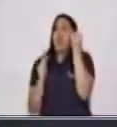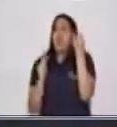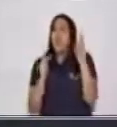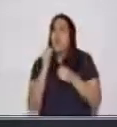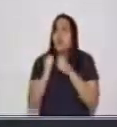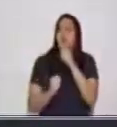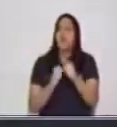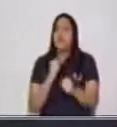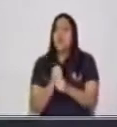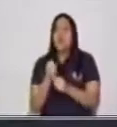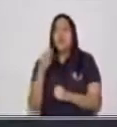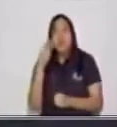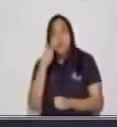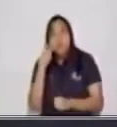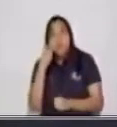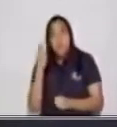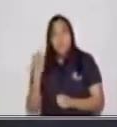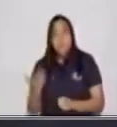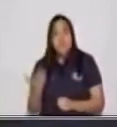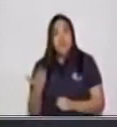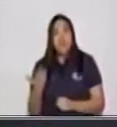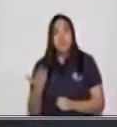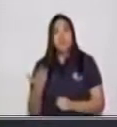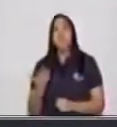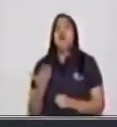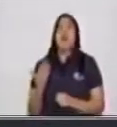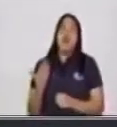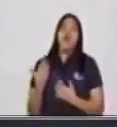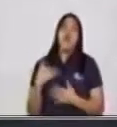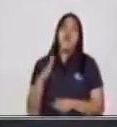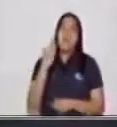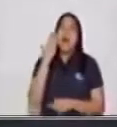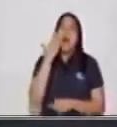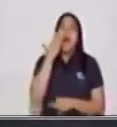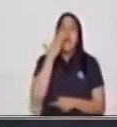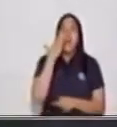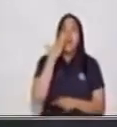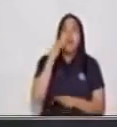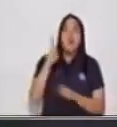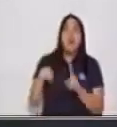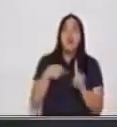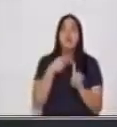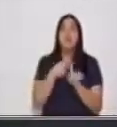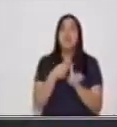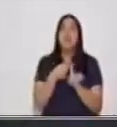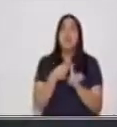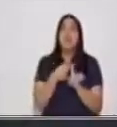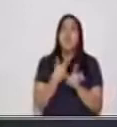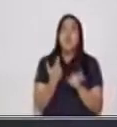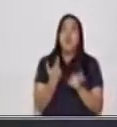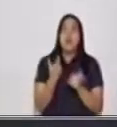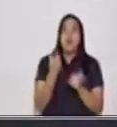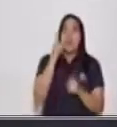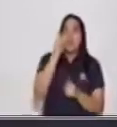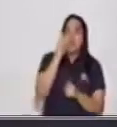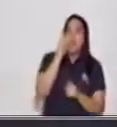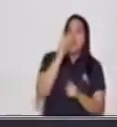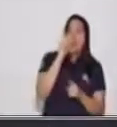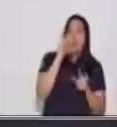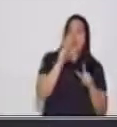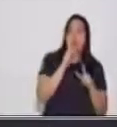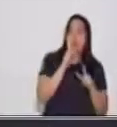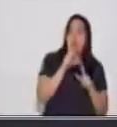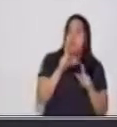relación ahí con la edad de la mamá, entonces a la edad de la mamá le vamos a sumar el valor 1